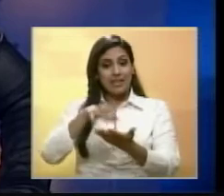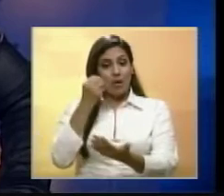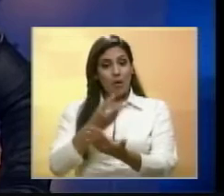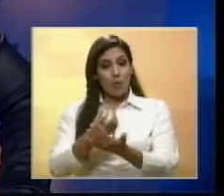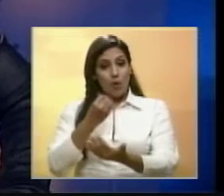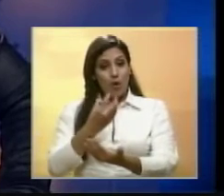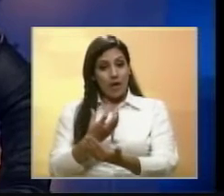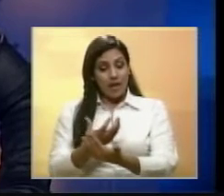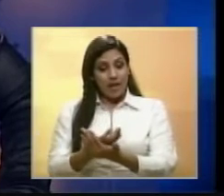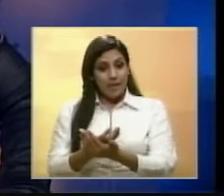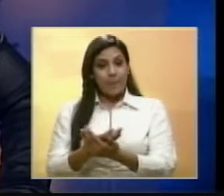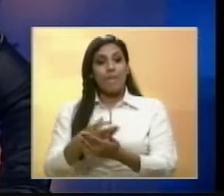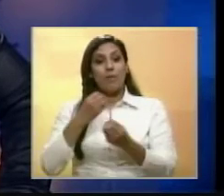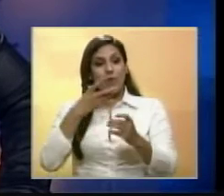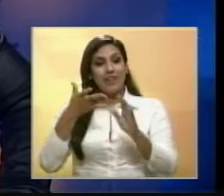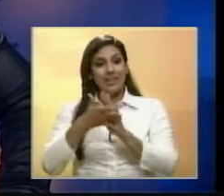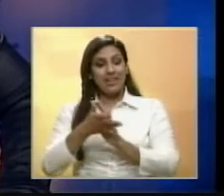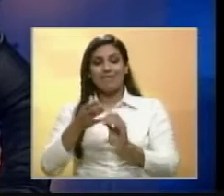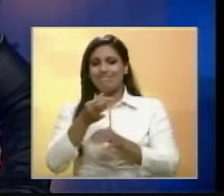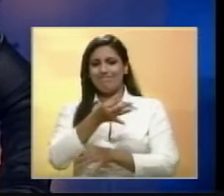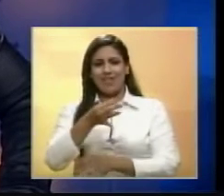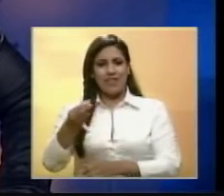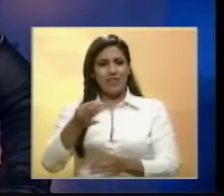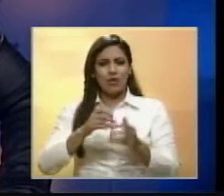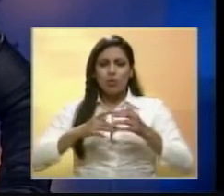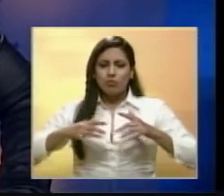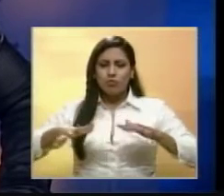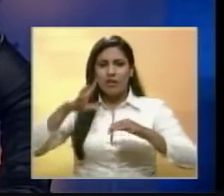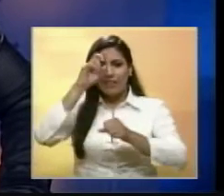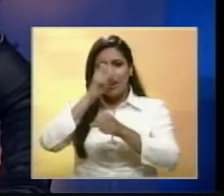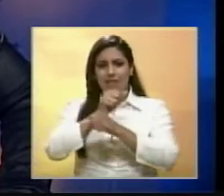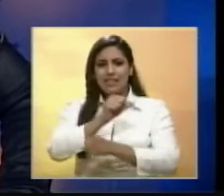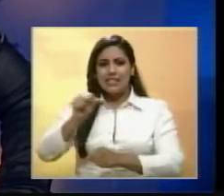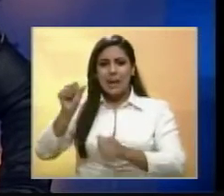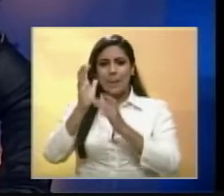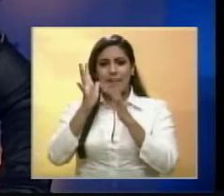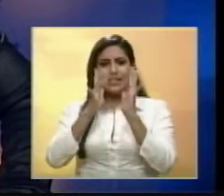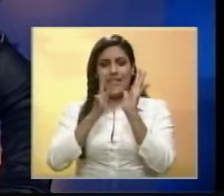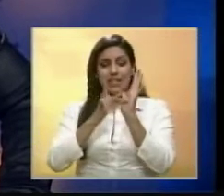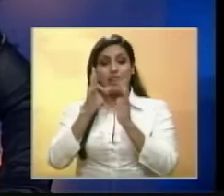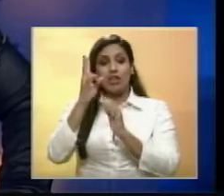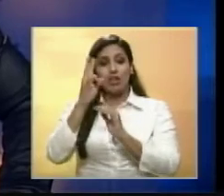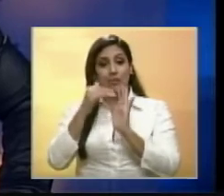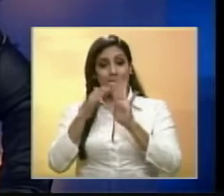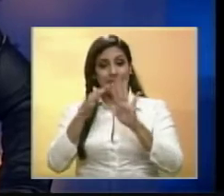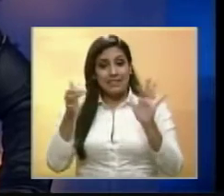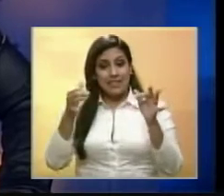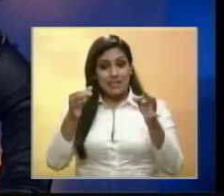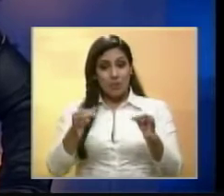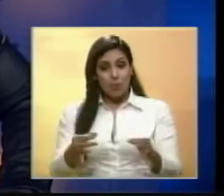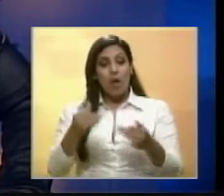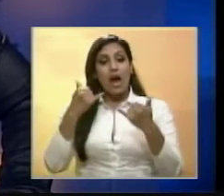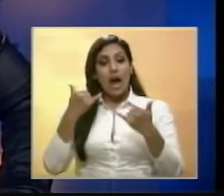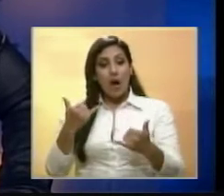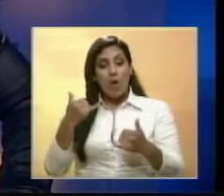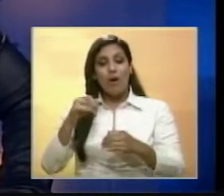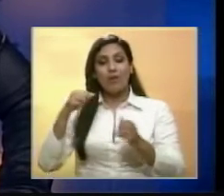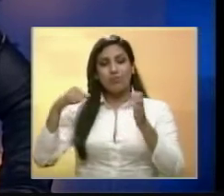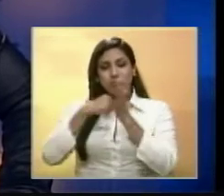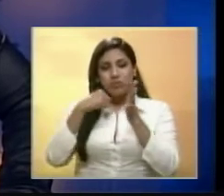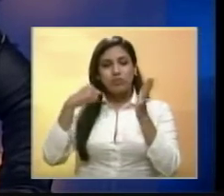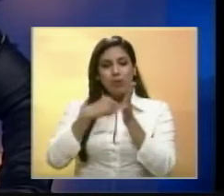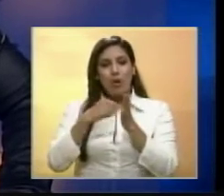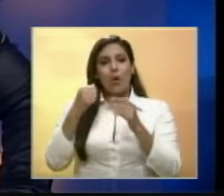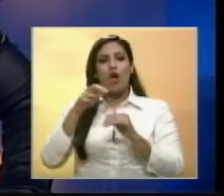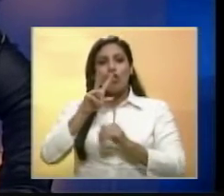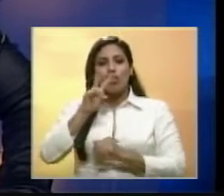Monagas, Yelixe Santaella, calificó como exitoso el despliegue del operativo Semana Santa Segura 2016. Afirmó que el número de accidentes de tránsito se